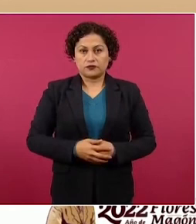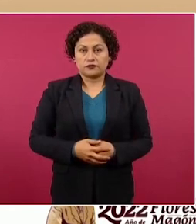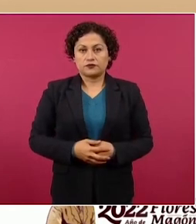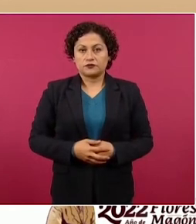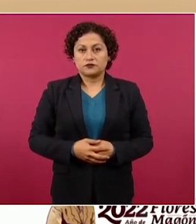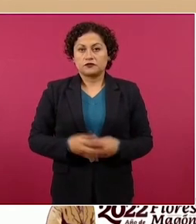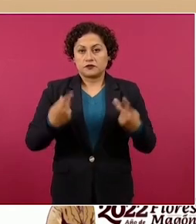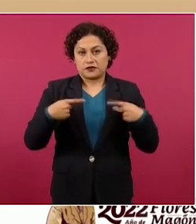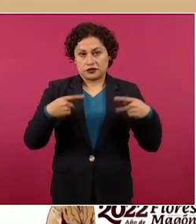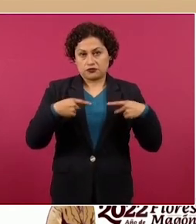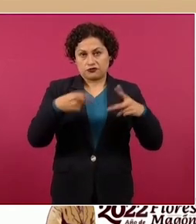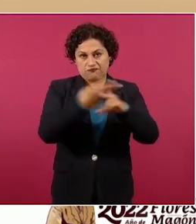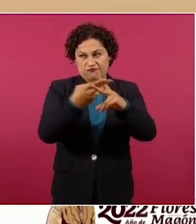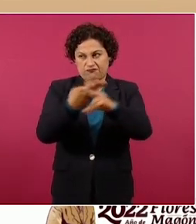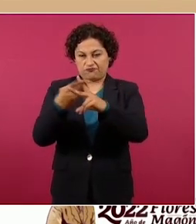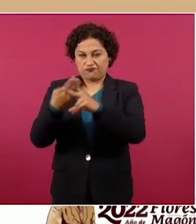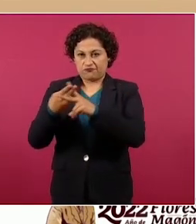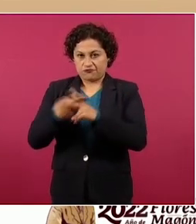asesinatos.